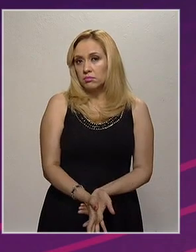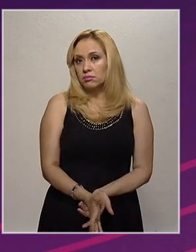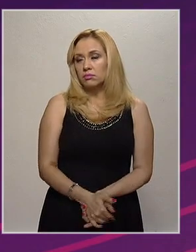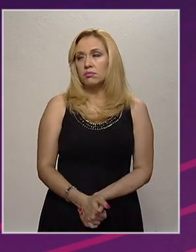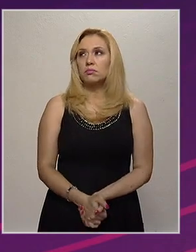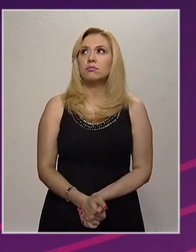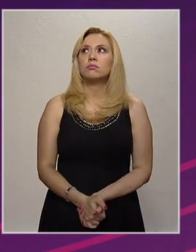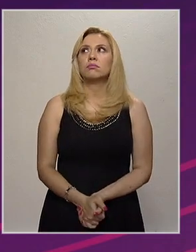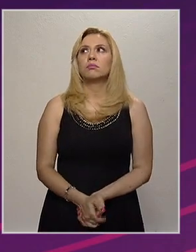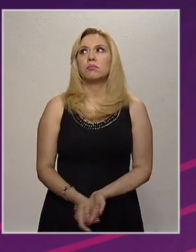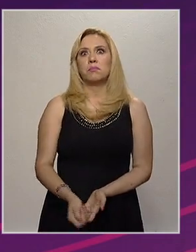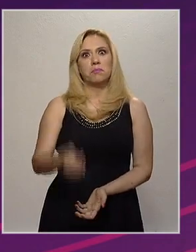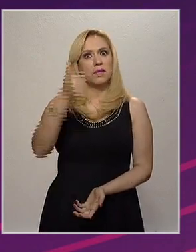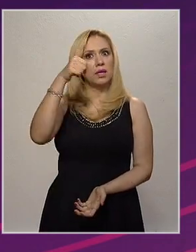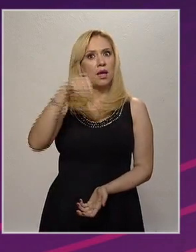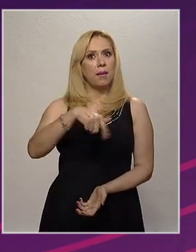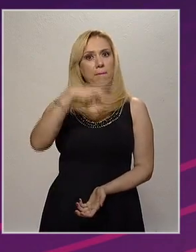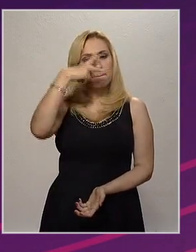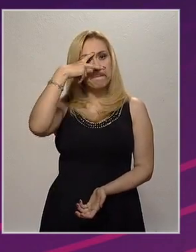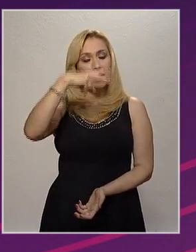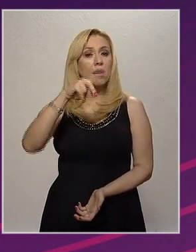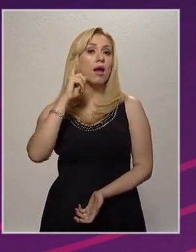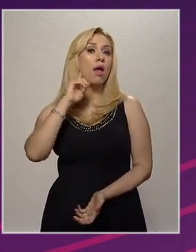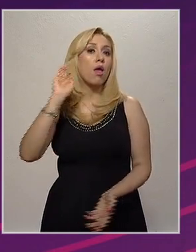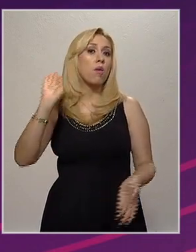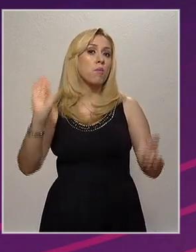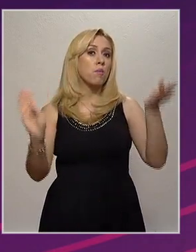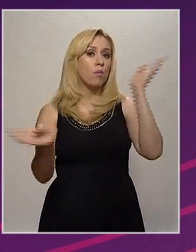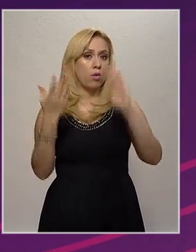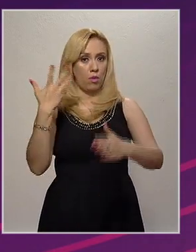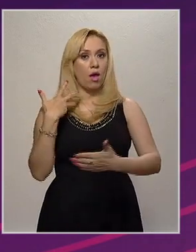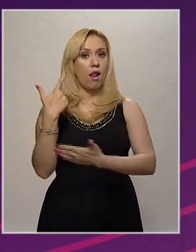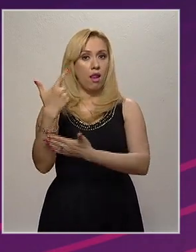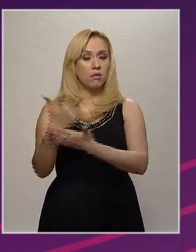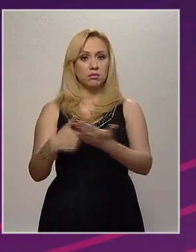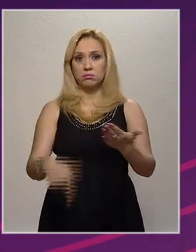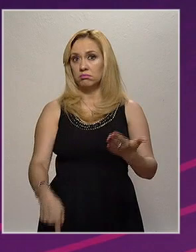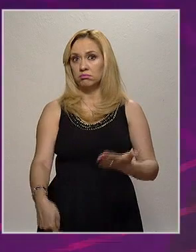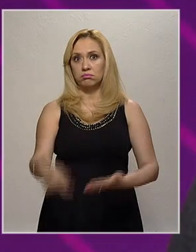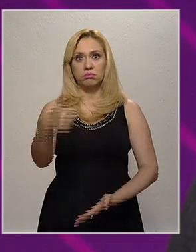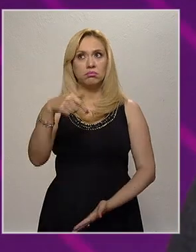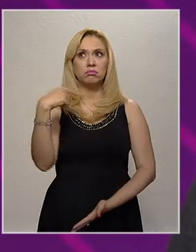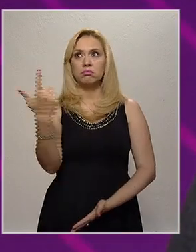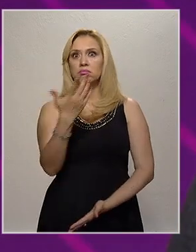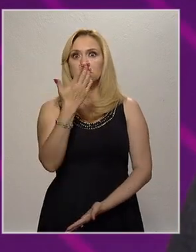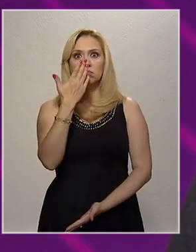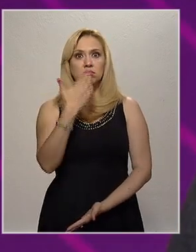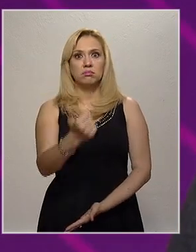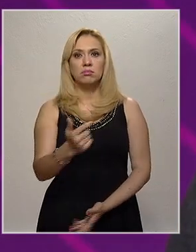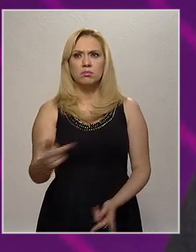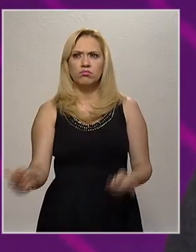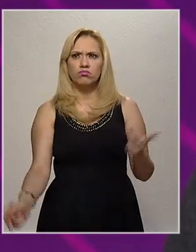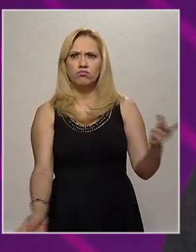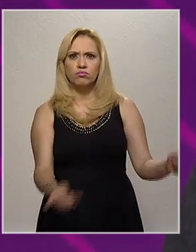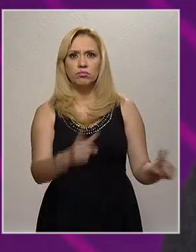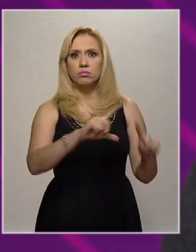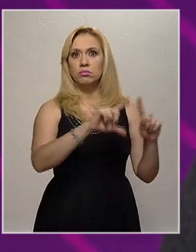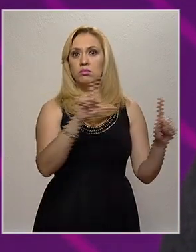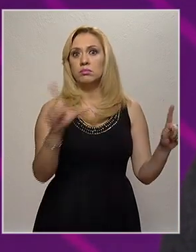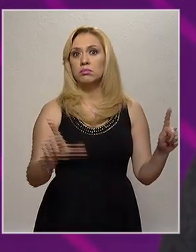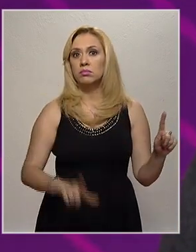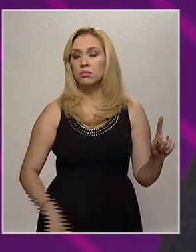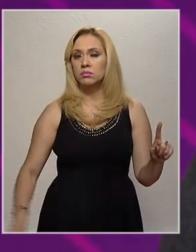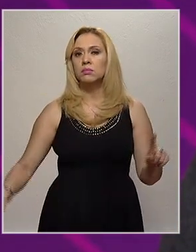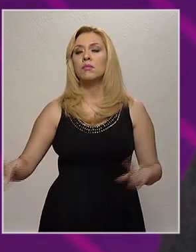es el primer país en el mundo que tiene datos de este tipo porque es una encuesta representativa a nivel nacional. Entonces,